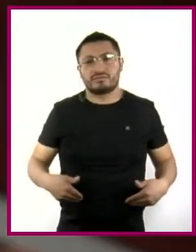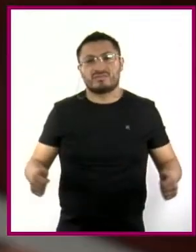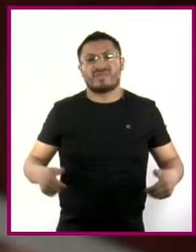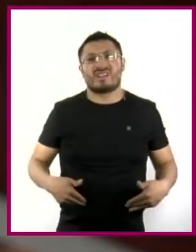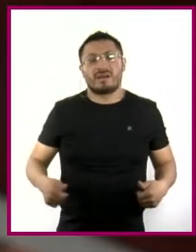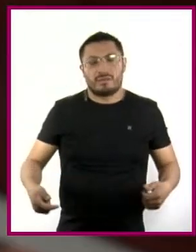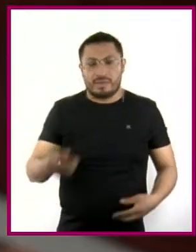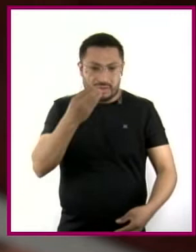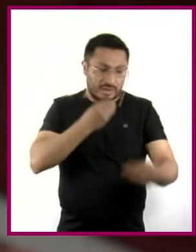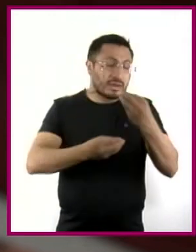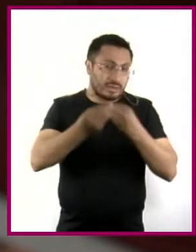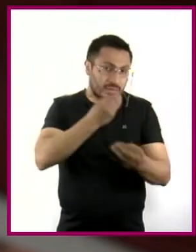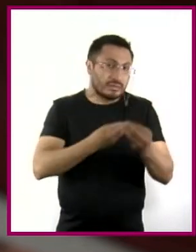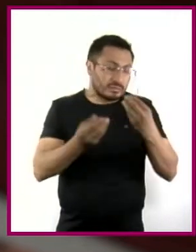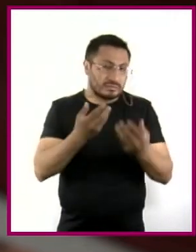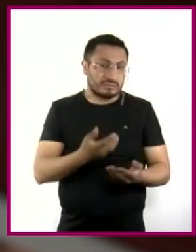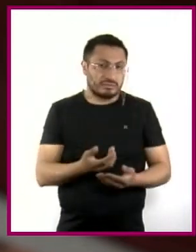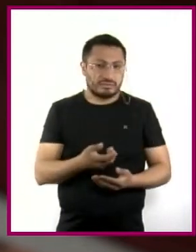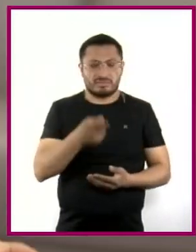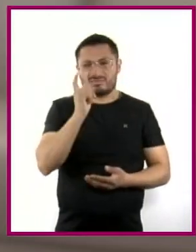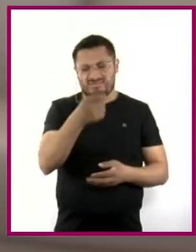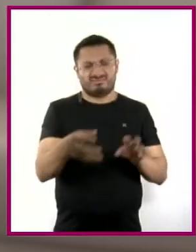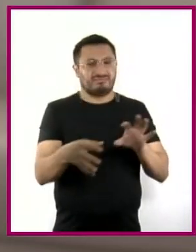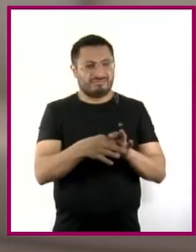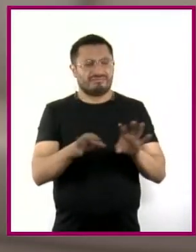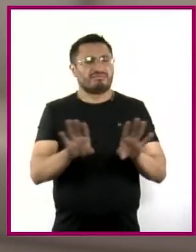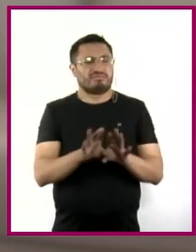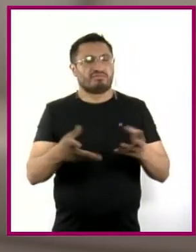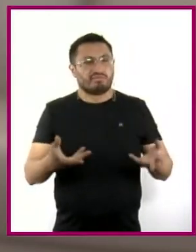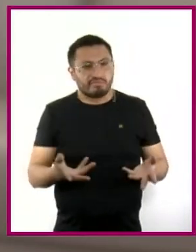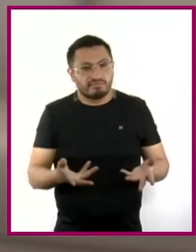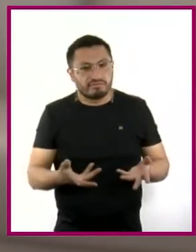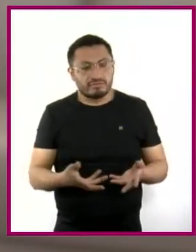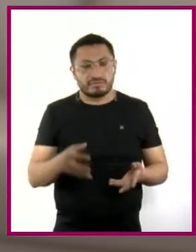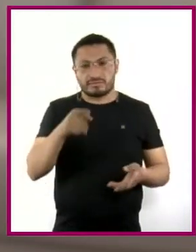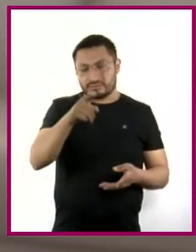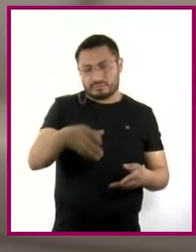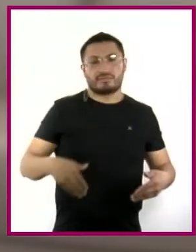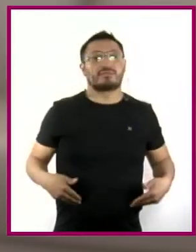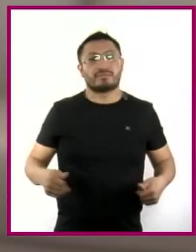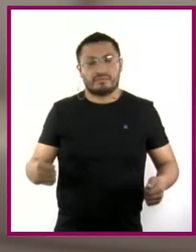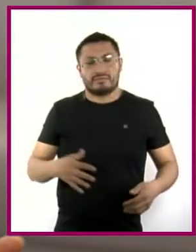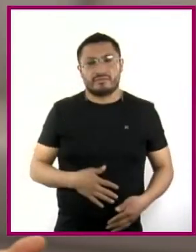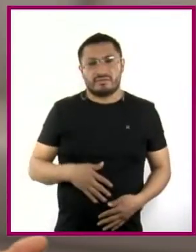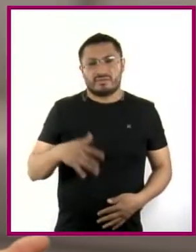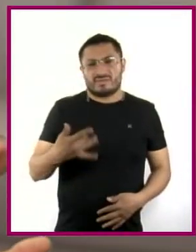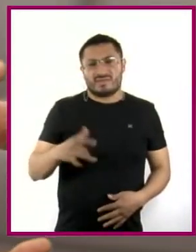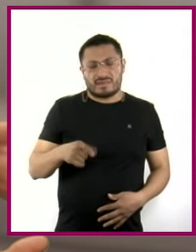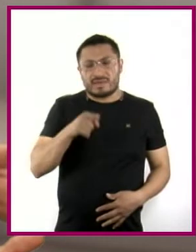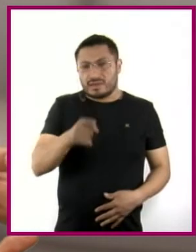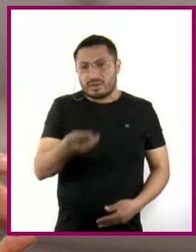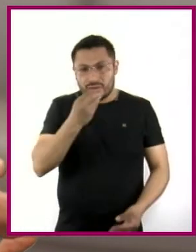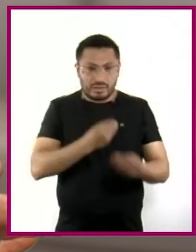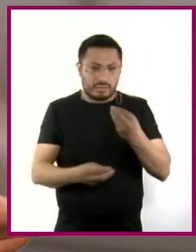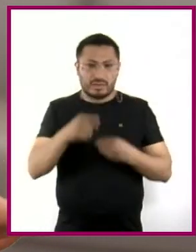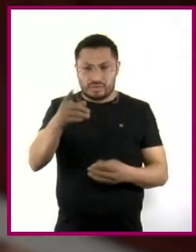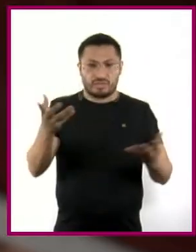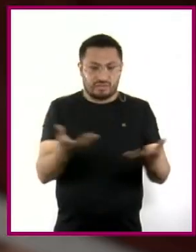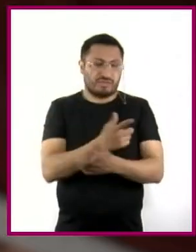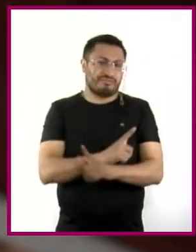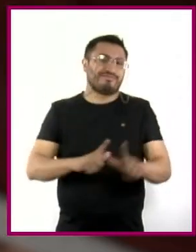creo. ¿Qué? ¿Qué tiene que ver? Si te da hambre y te duele la panza y comes, lo hiciste